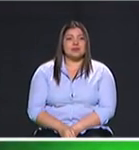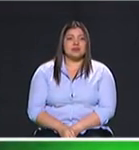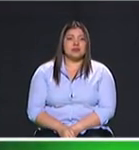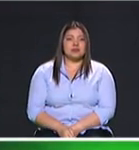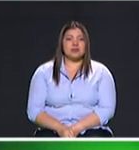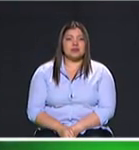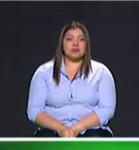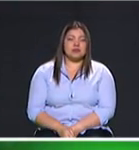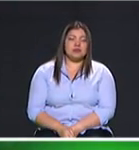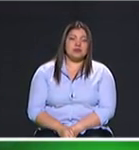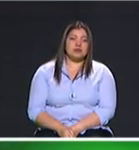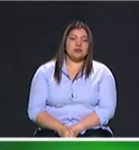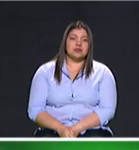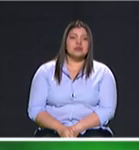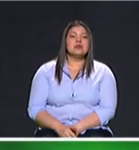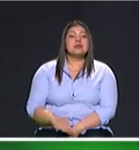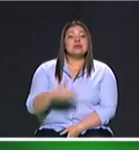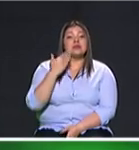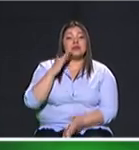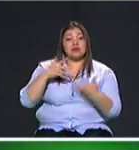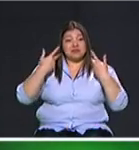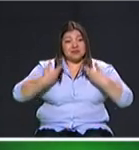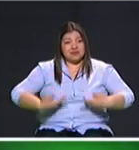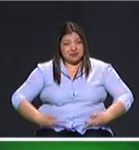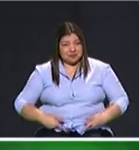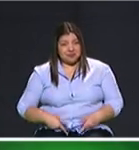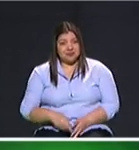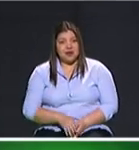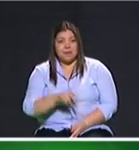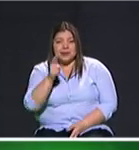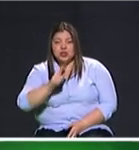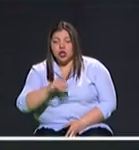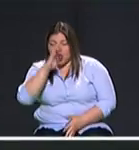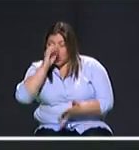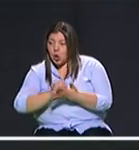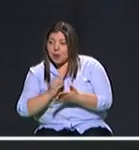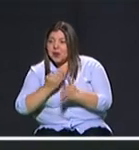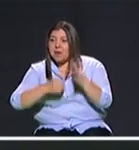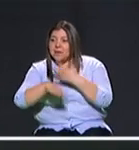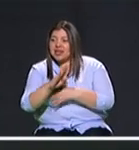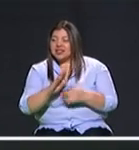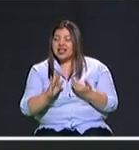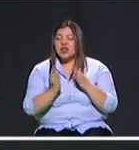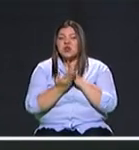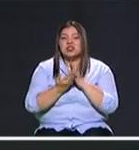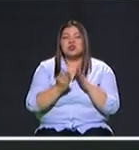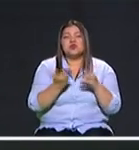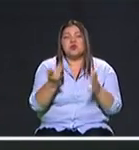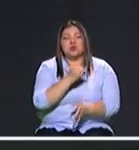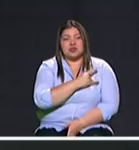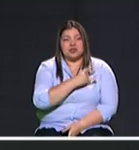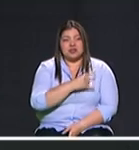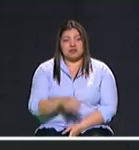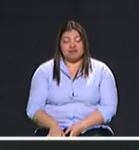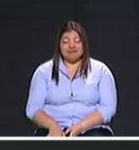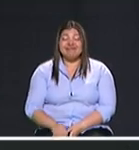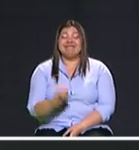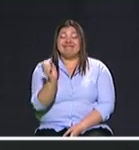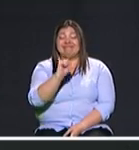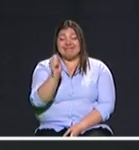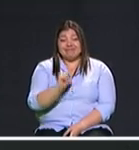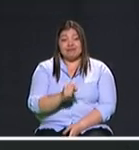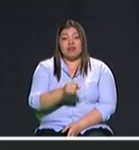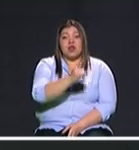elena rave priorizó la ciudadanía entonces más acceso a cupos para la educación superior tenemos que fortalecer no solamente las instituciones sino